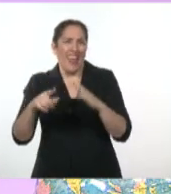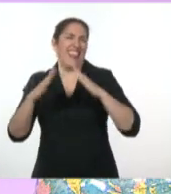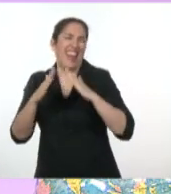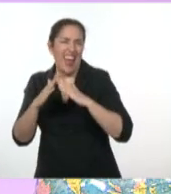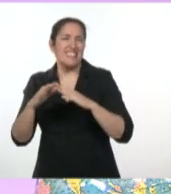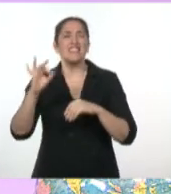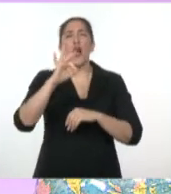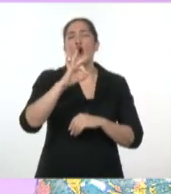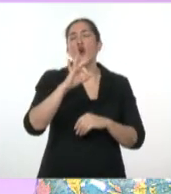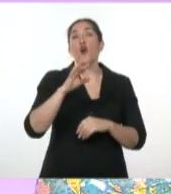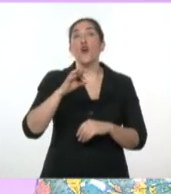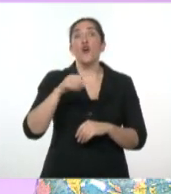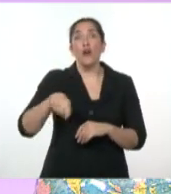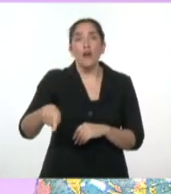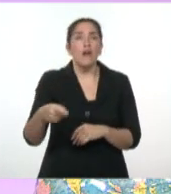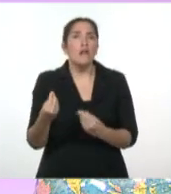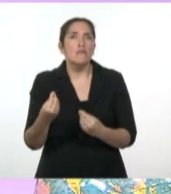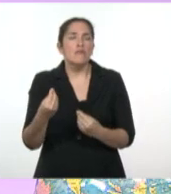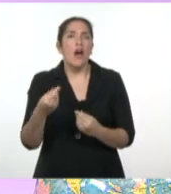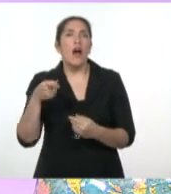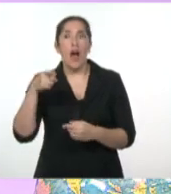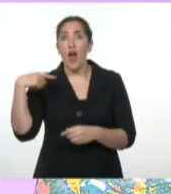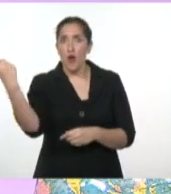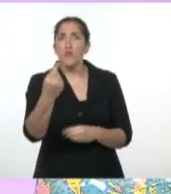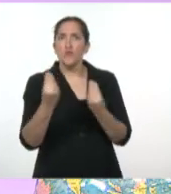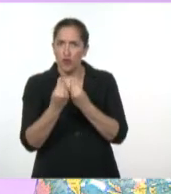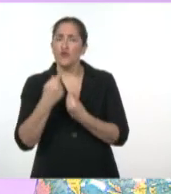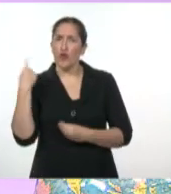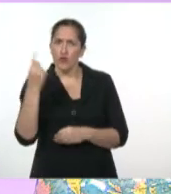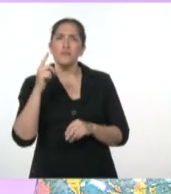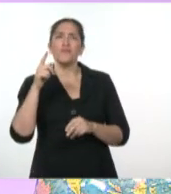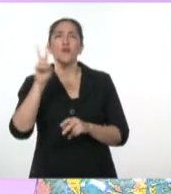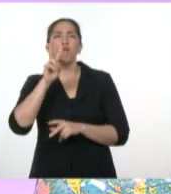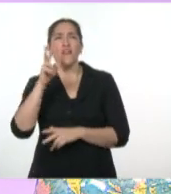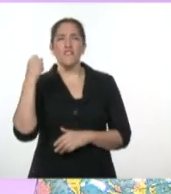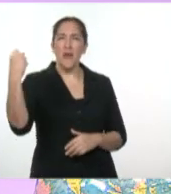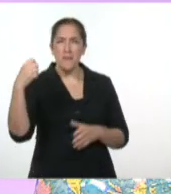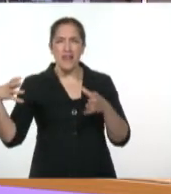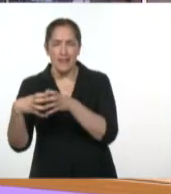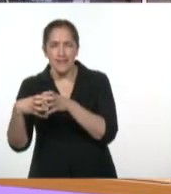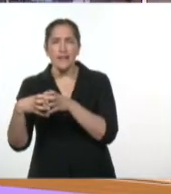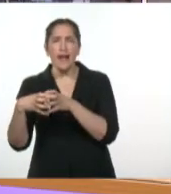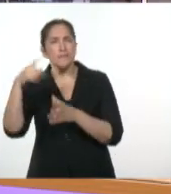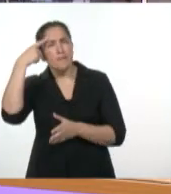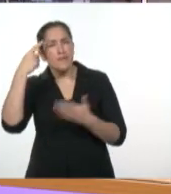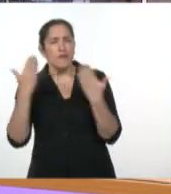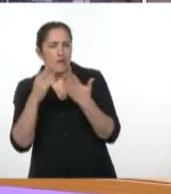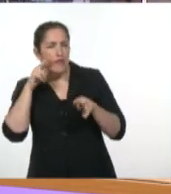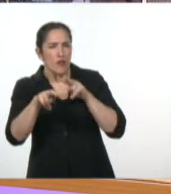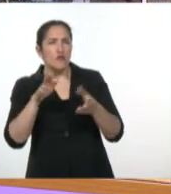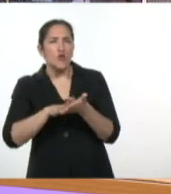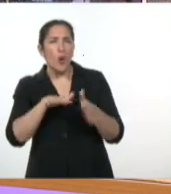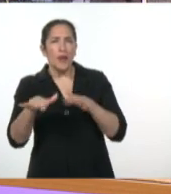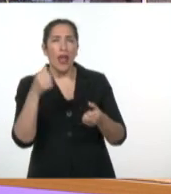economistas feministas están diciendo que hay que contemplar el trabajo doméstico cuando uno piensa la economía del país también. Claro, es fundamental